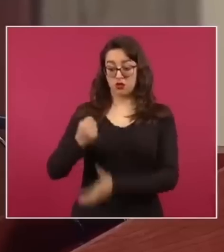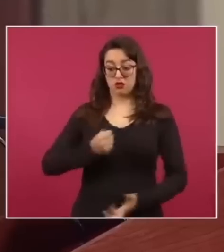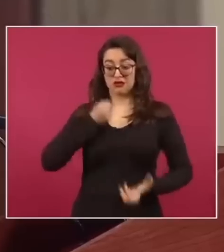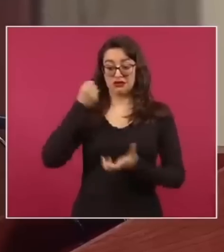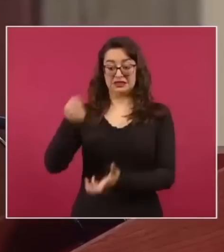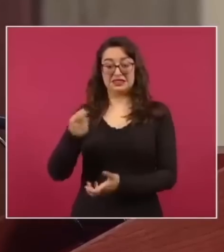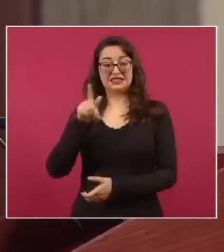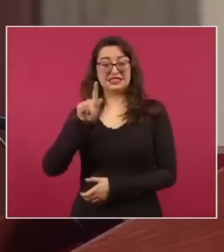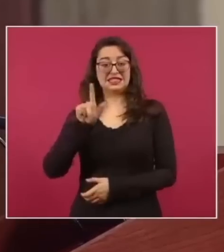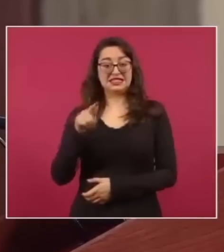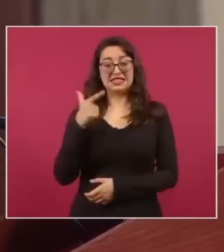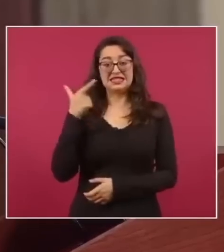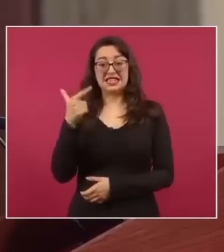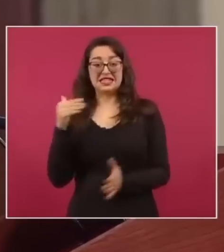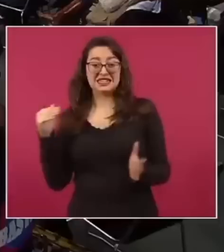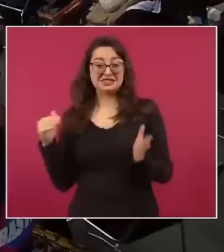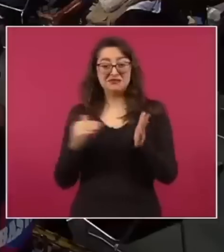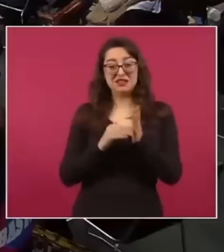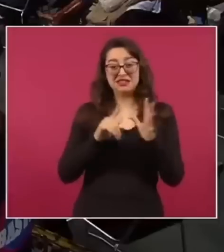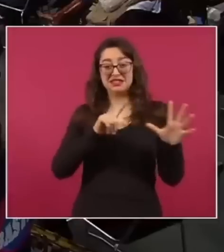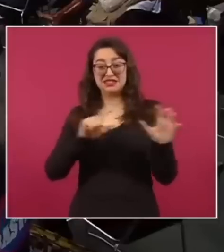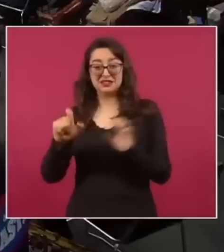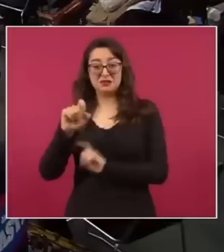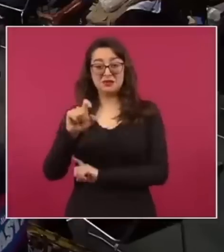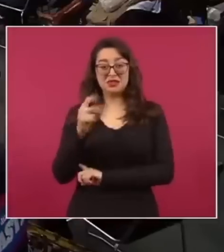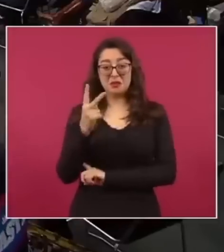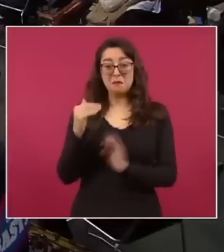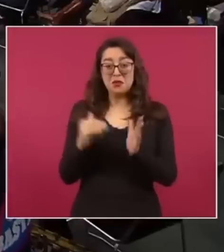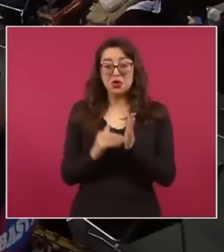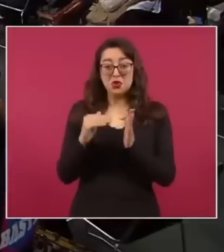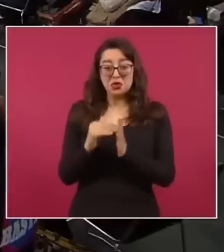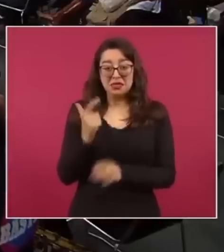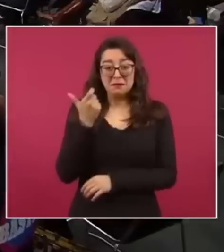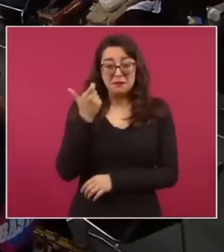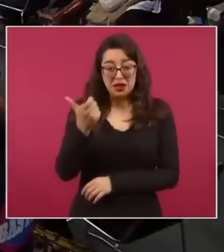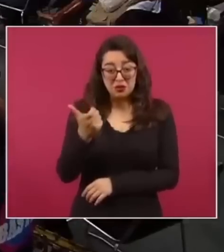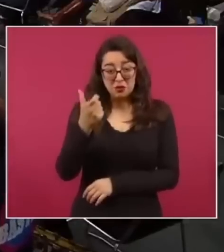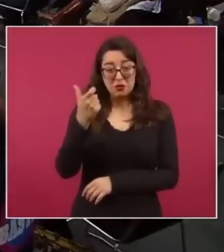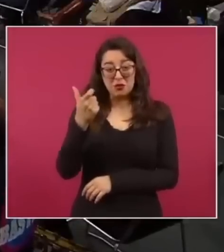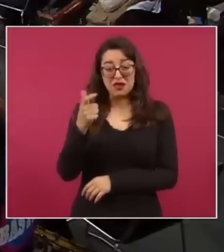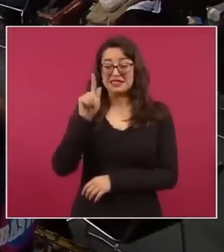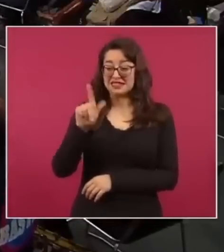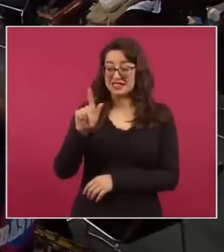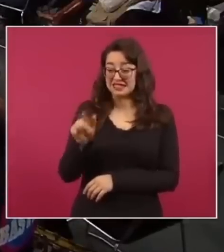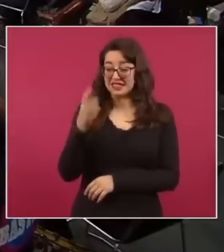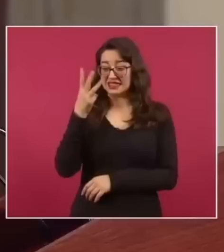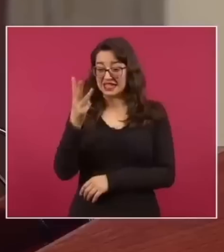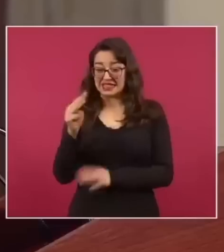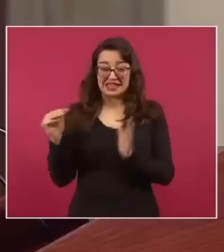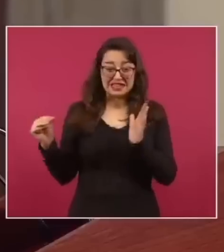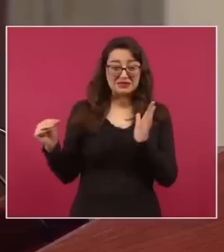723 millones de pesos, 73 mil